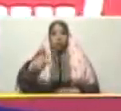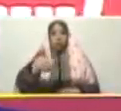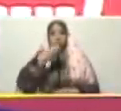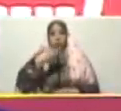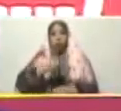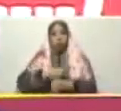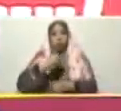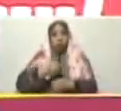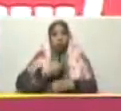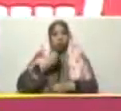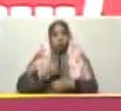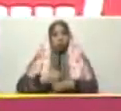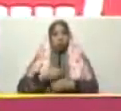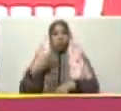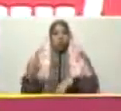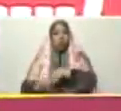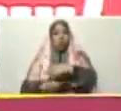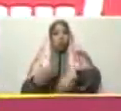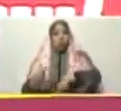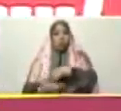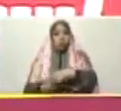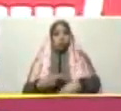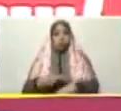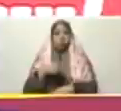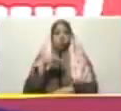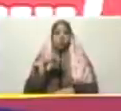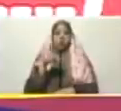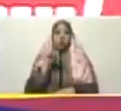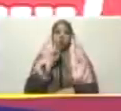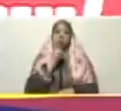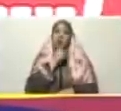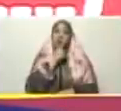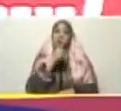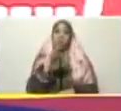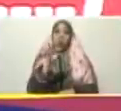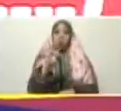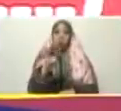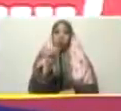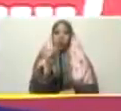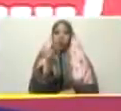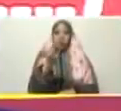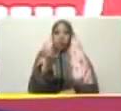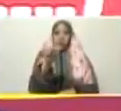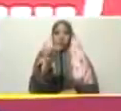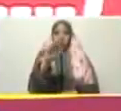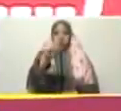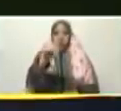el comandante revolucionario francisco javier arias cárdenas